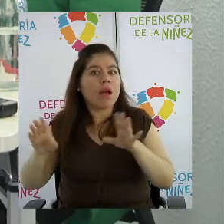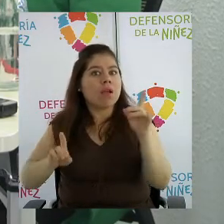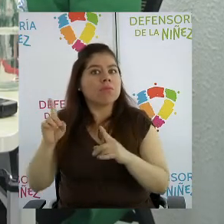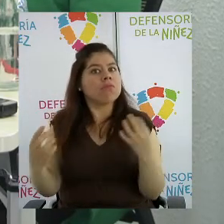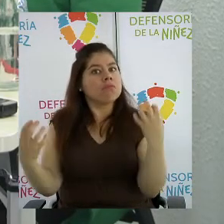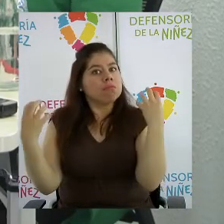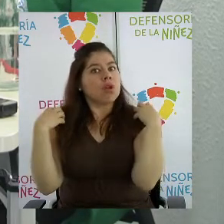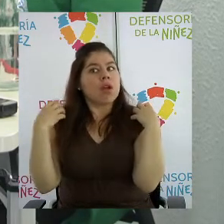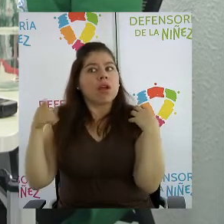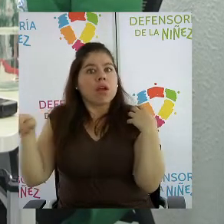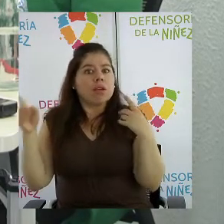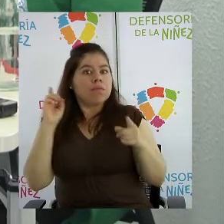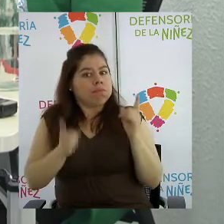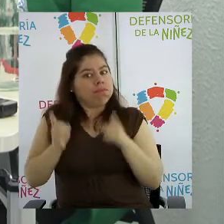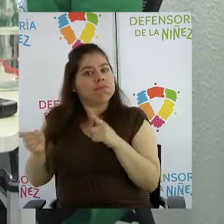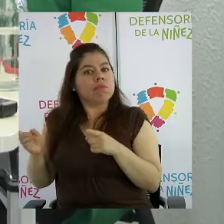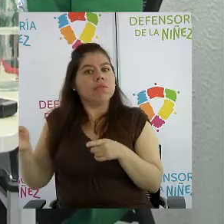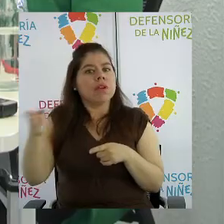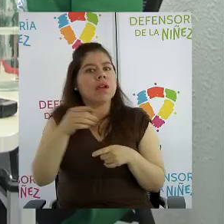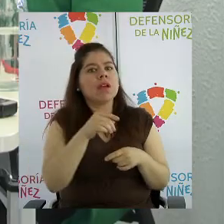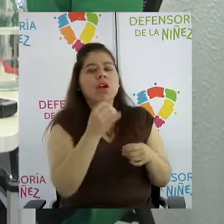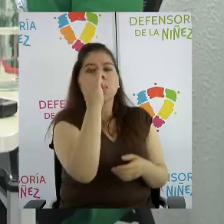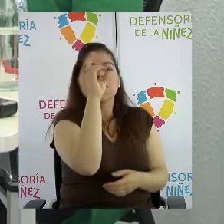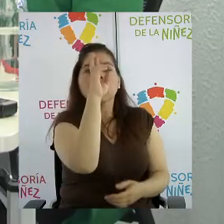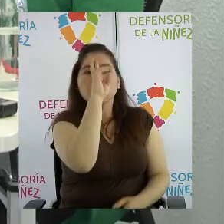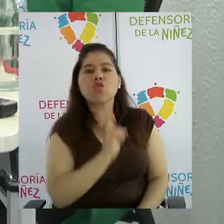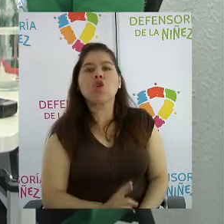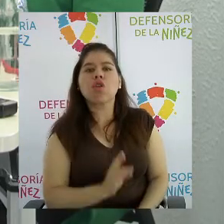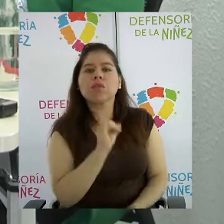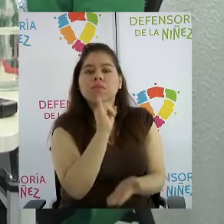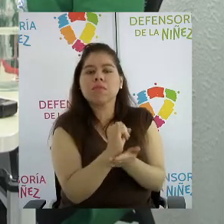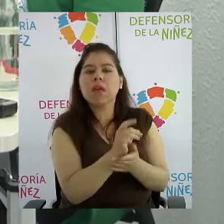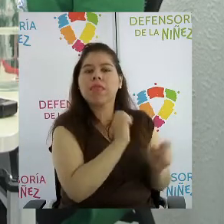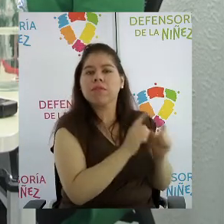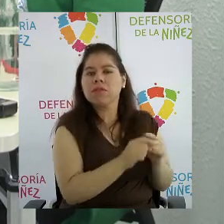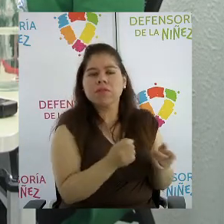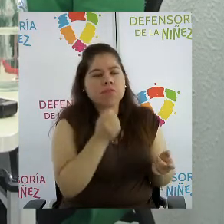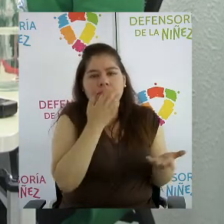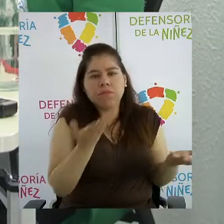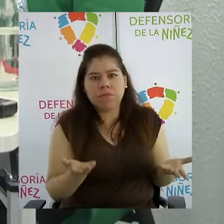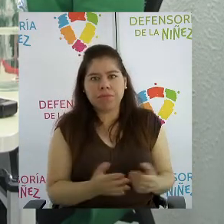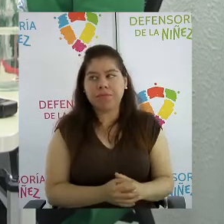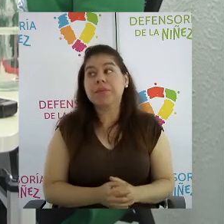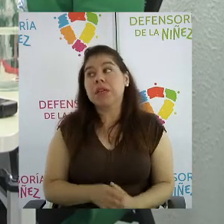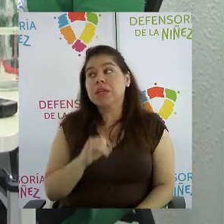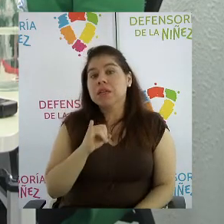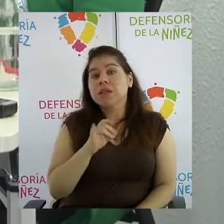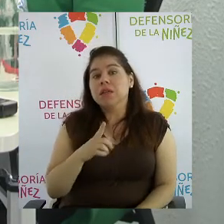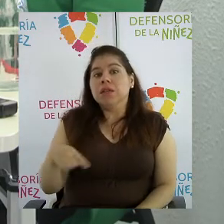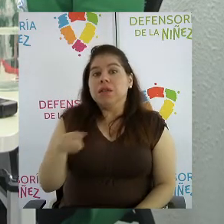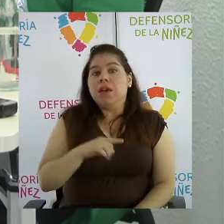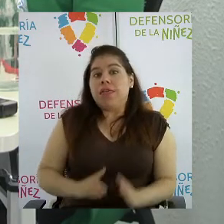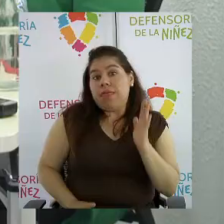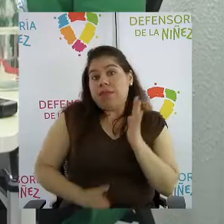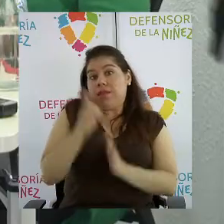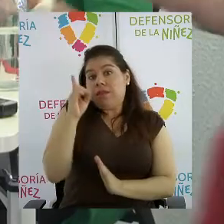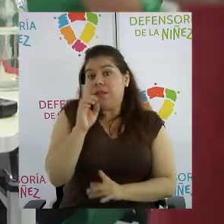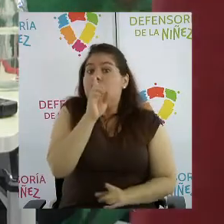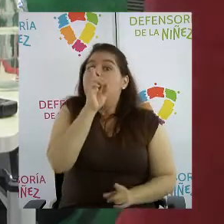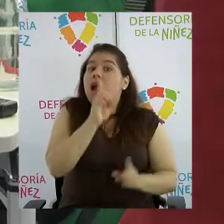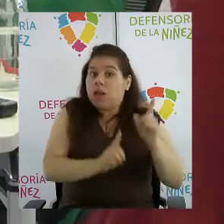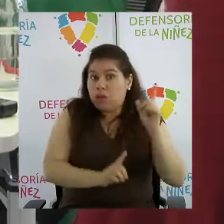responsabilidad de mando? ¿Qué rol va a tener la Defensoría en estos casos? Sí, bueno, la verdad es que lo que hemos desarrollado en algunos casos en